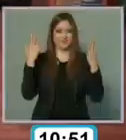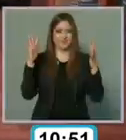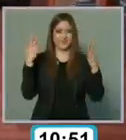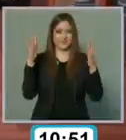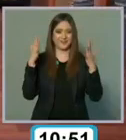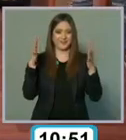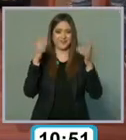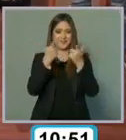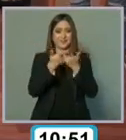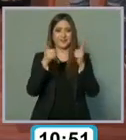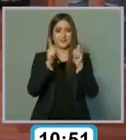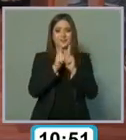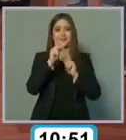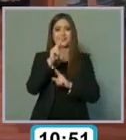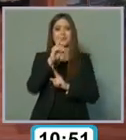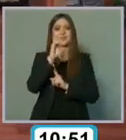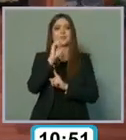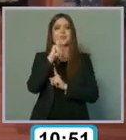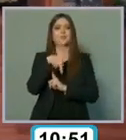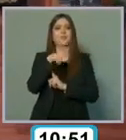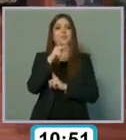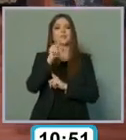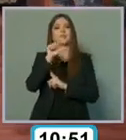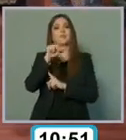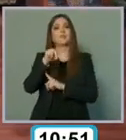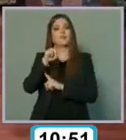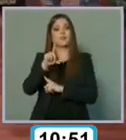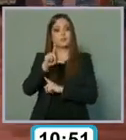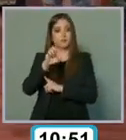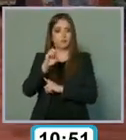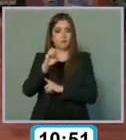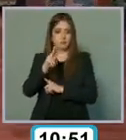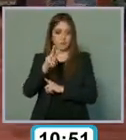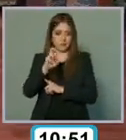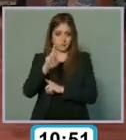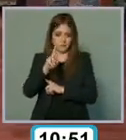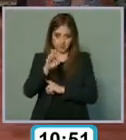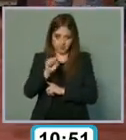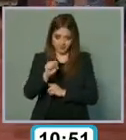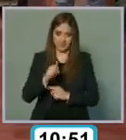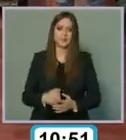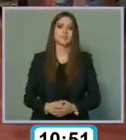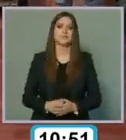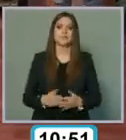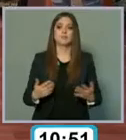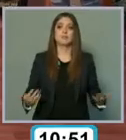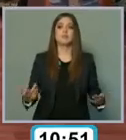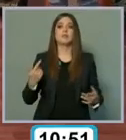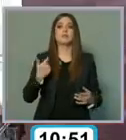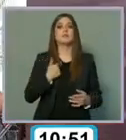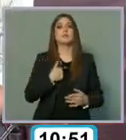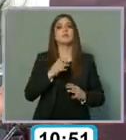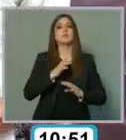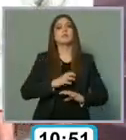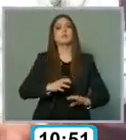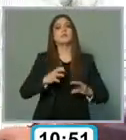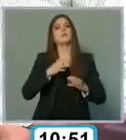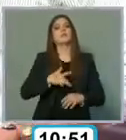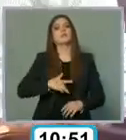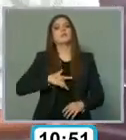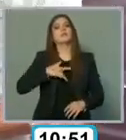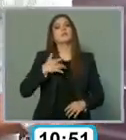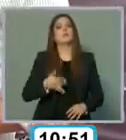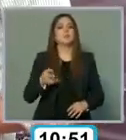¡Aplauso para Rock and Lovers! Muy bien, ¿Qué onda, mi chavos. Muy bien. Soy yo así con la rola. Sí,